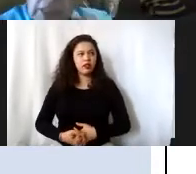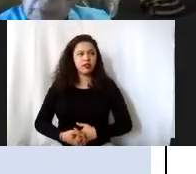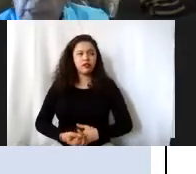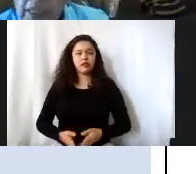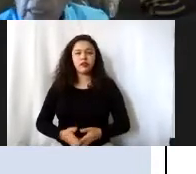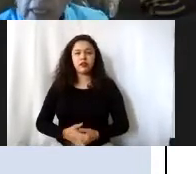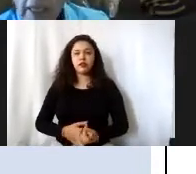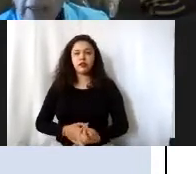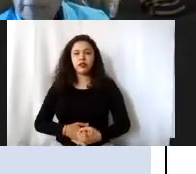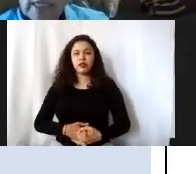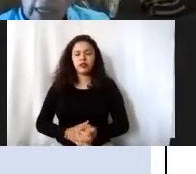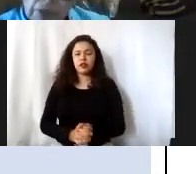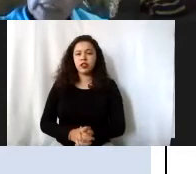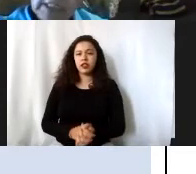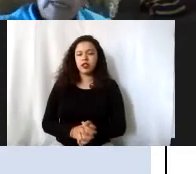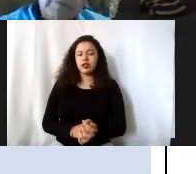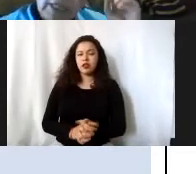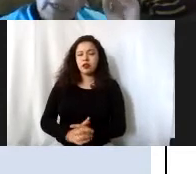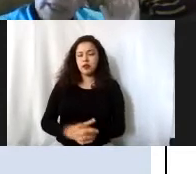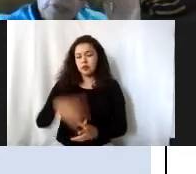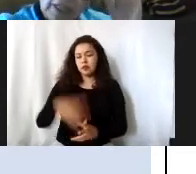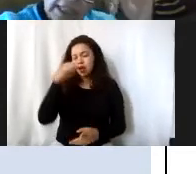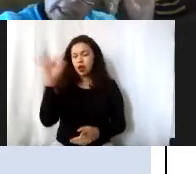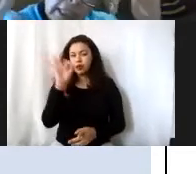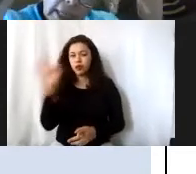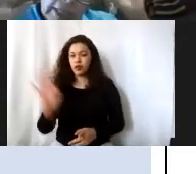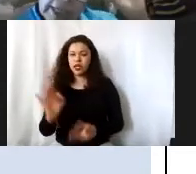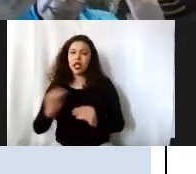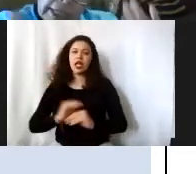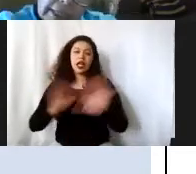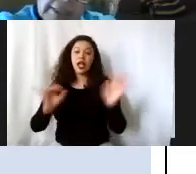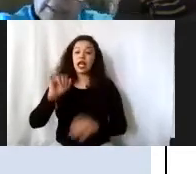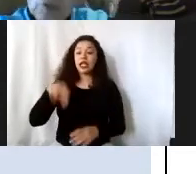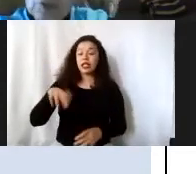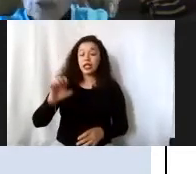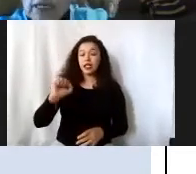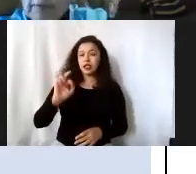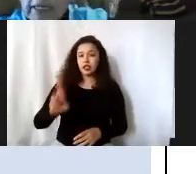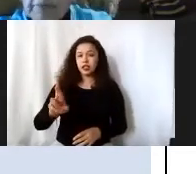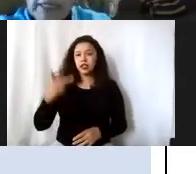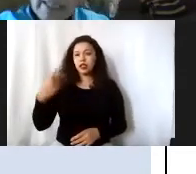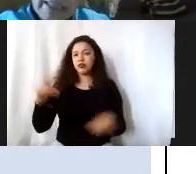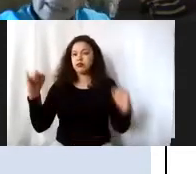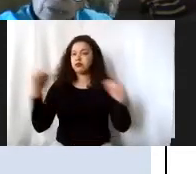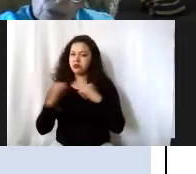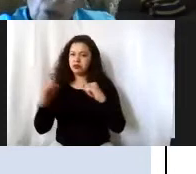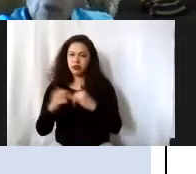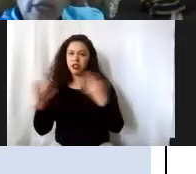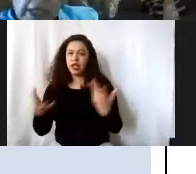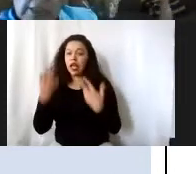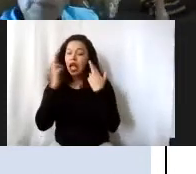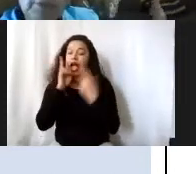asignaciones de porcentaje, claro, estamos hablando del INER en esa institución, habría que ver qué